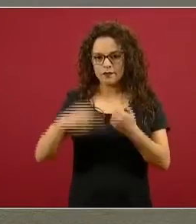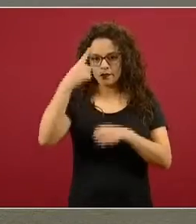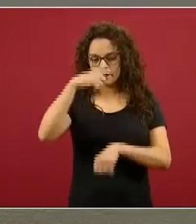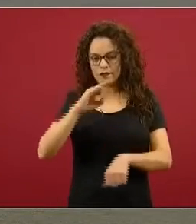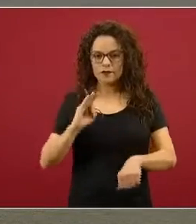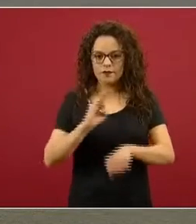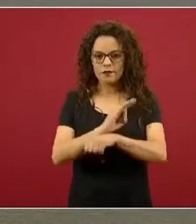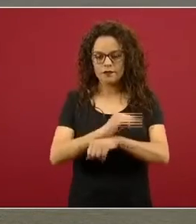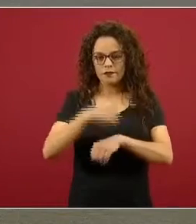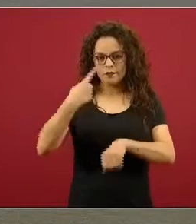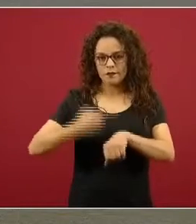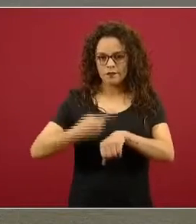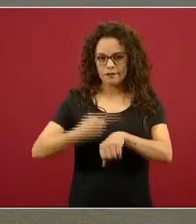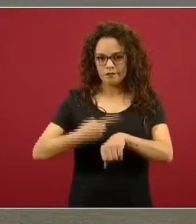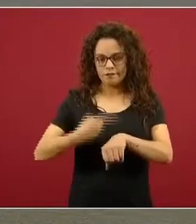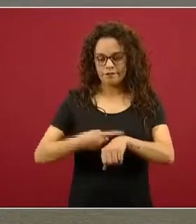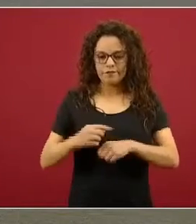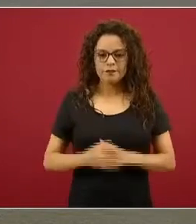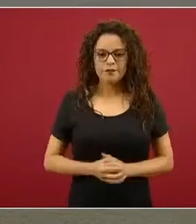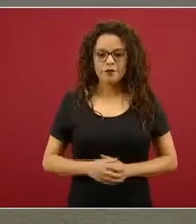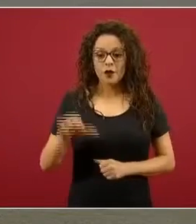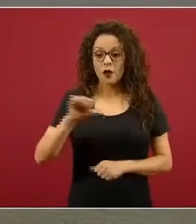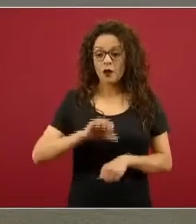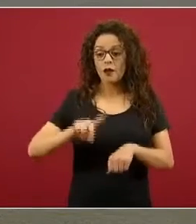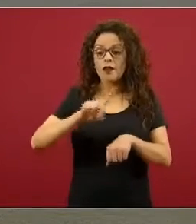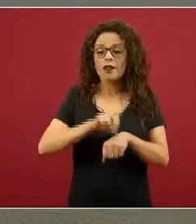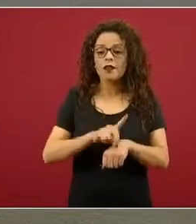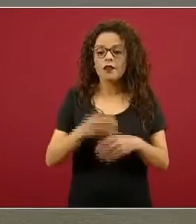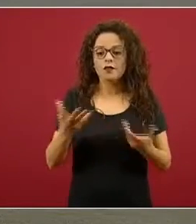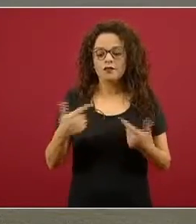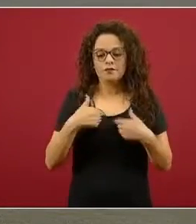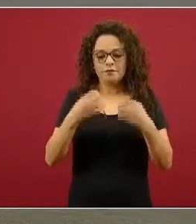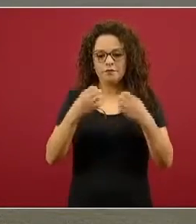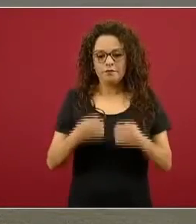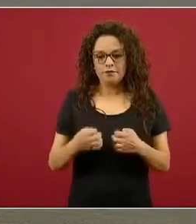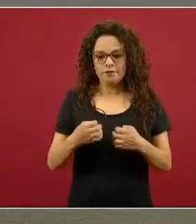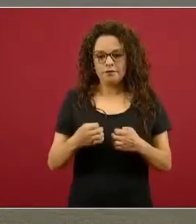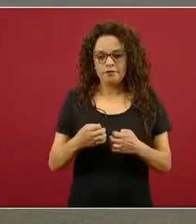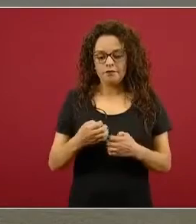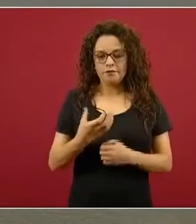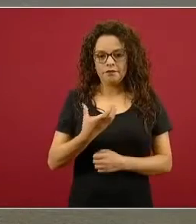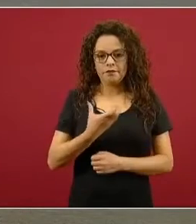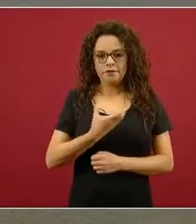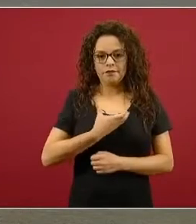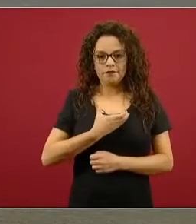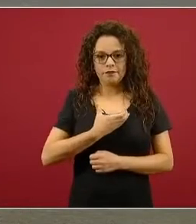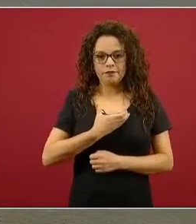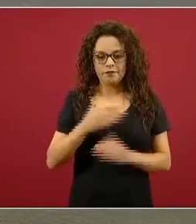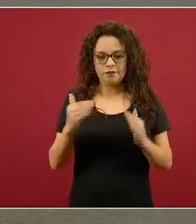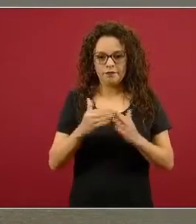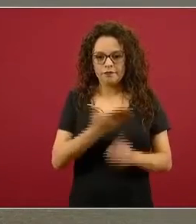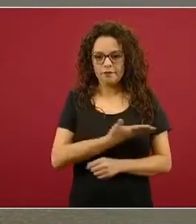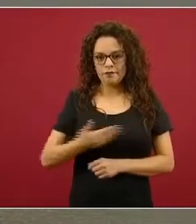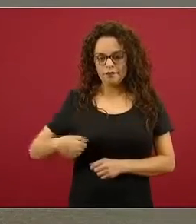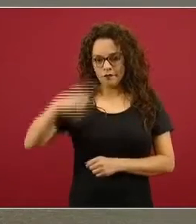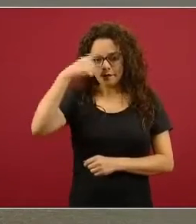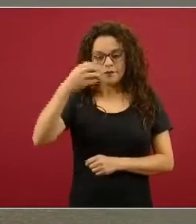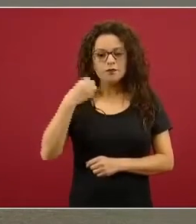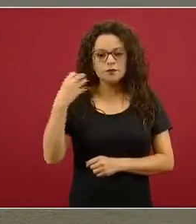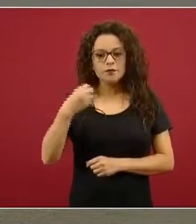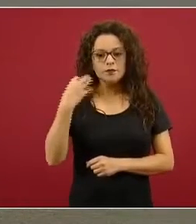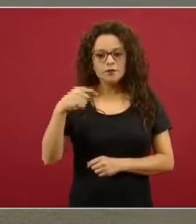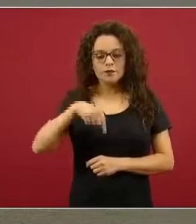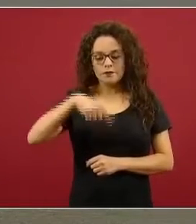Enfermedades. Y el día de hoy estamos aquí en Palacio Nacional para la conferencia vespertina de